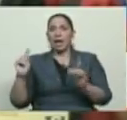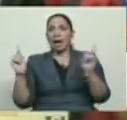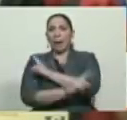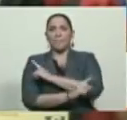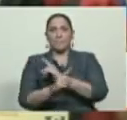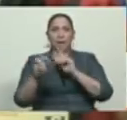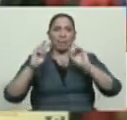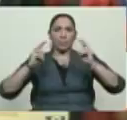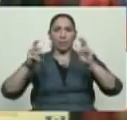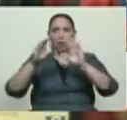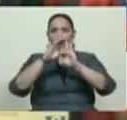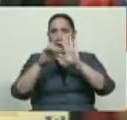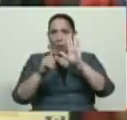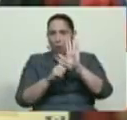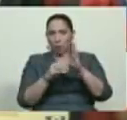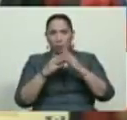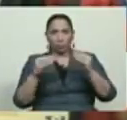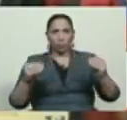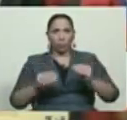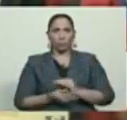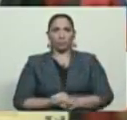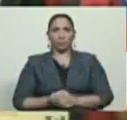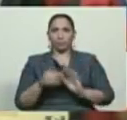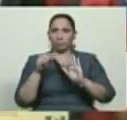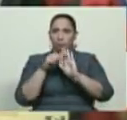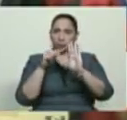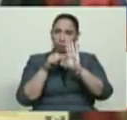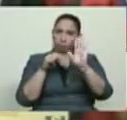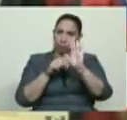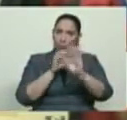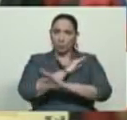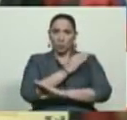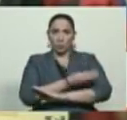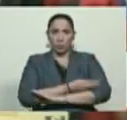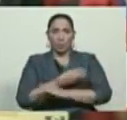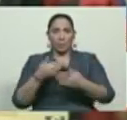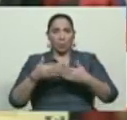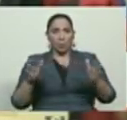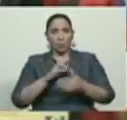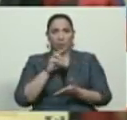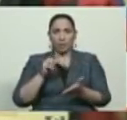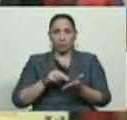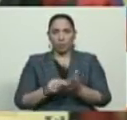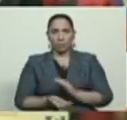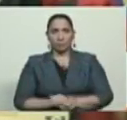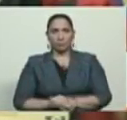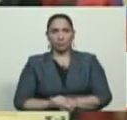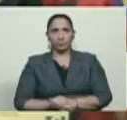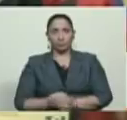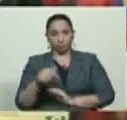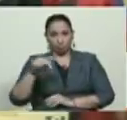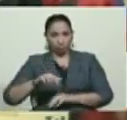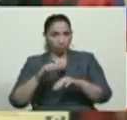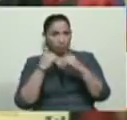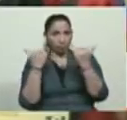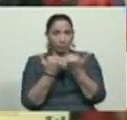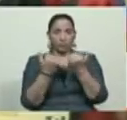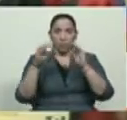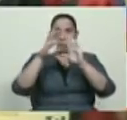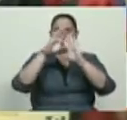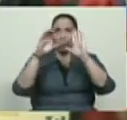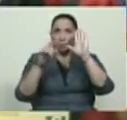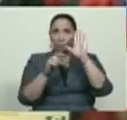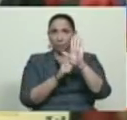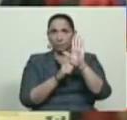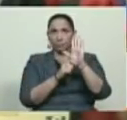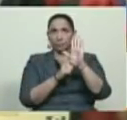constitucional y todos los actos consecuentes del Poder Público Nacional, por lo cual esta sala constitucional se